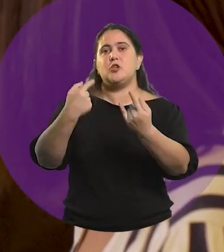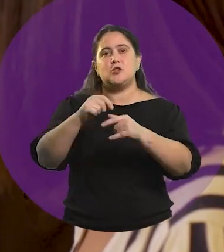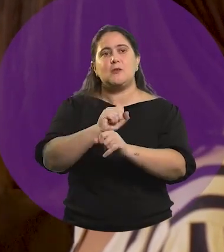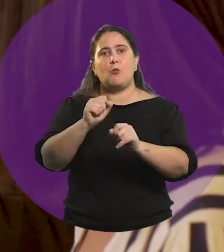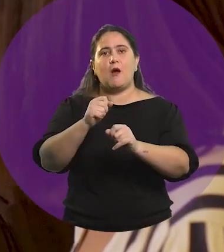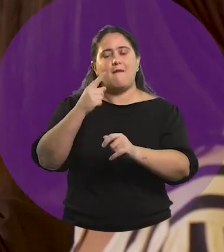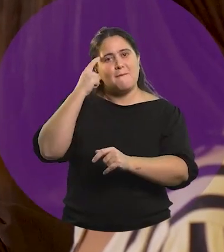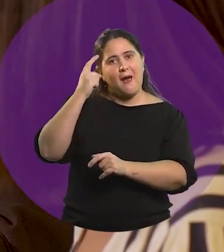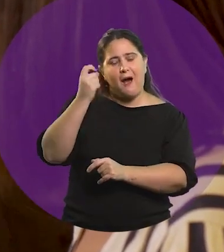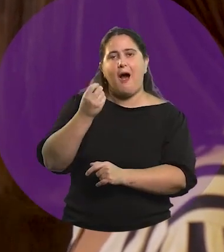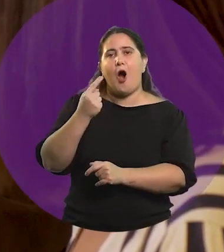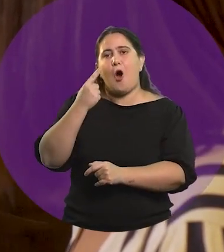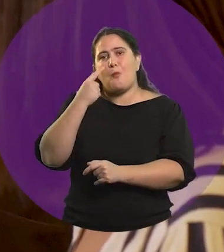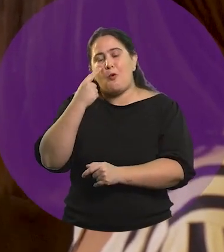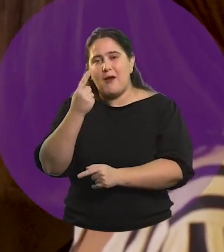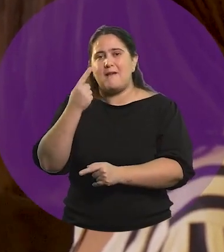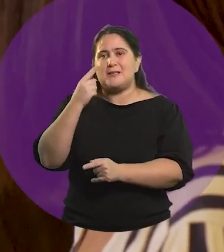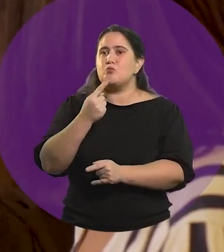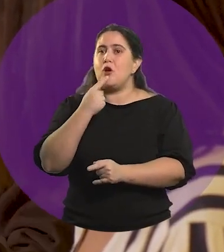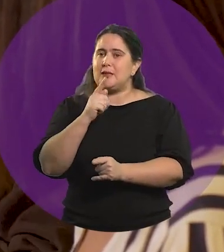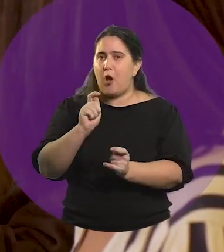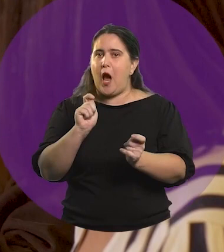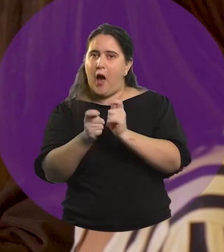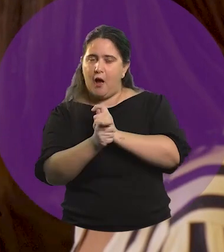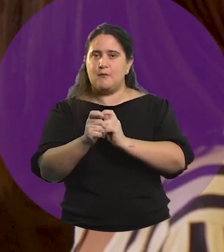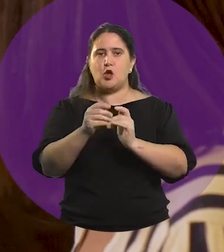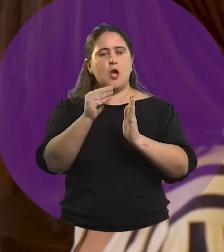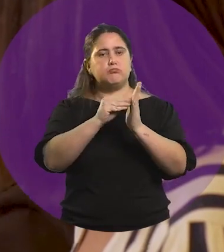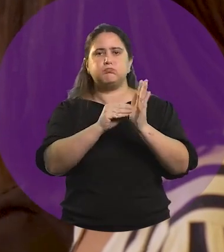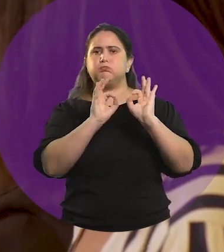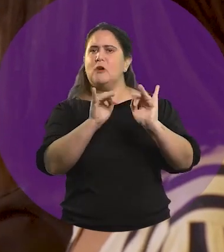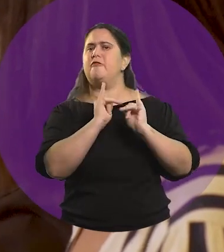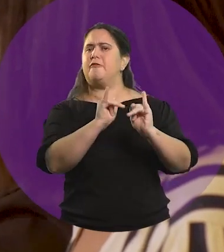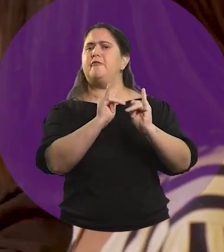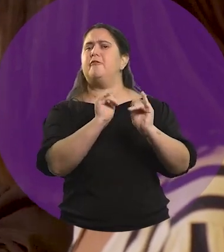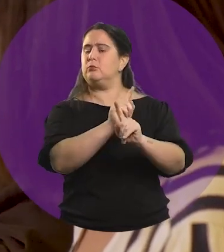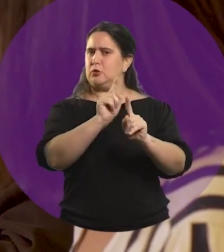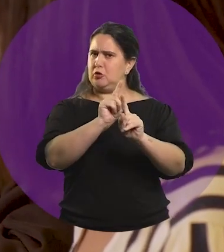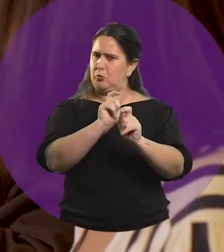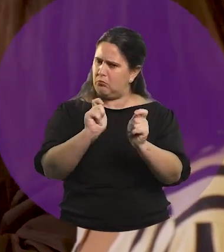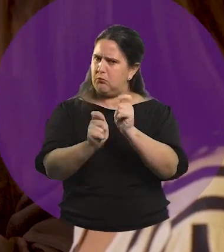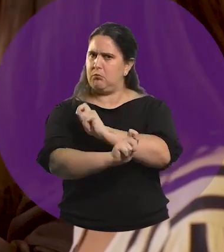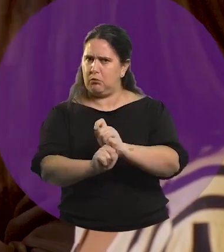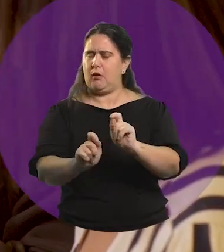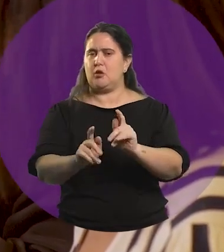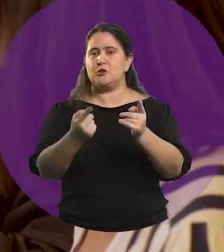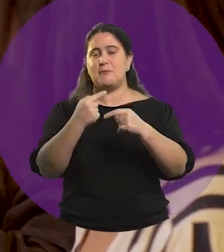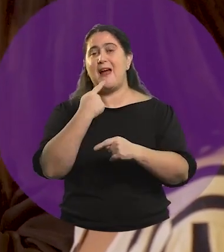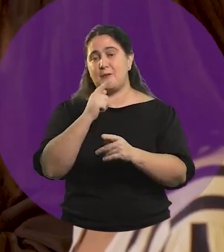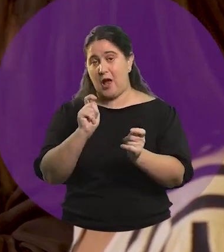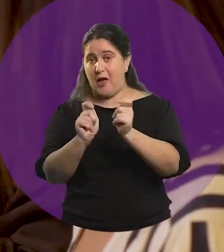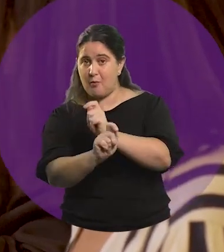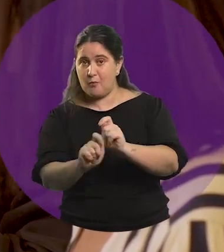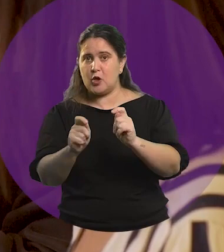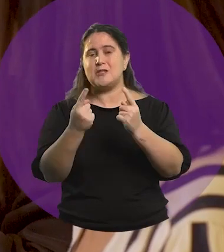capacidad de experimentar y hacer políticas que las pueda ir corrigiendo, no pensar que está escrito en piedra. Y para poder corregir una política tengo que poder